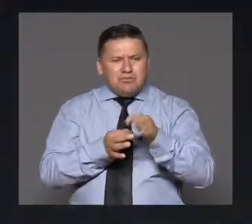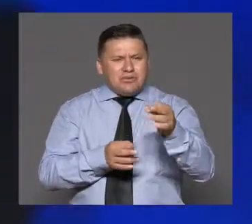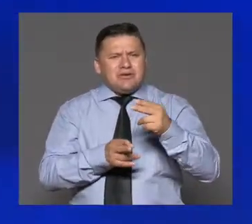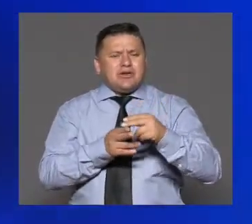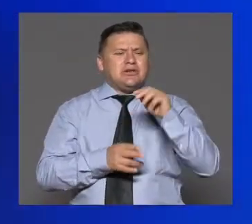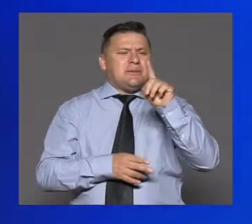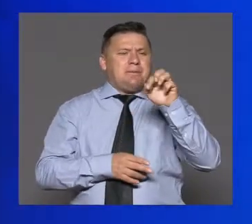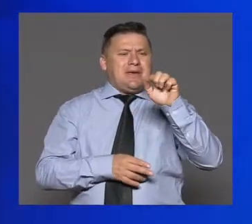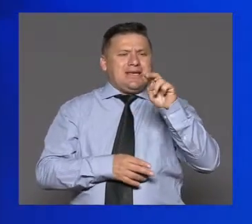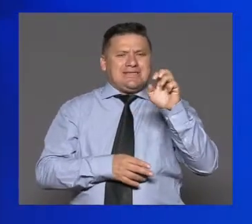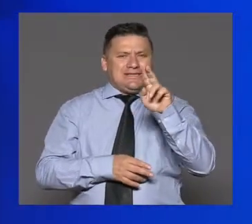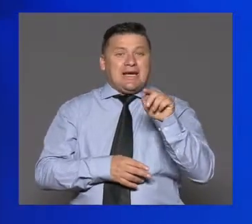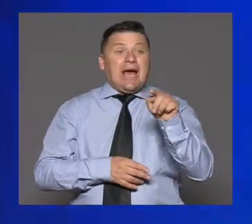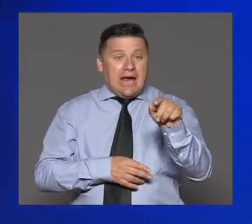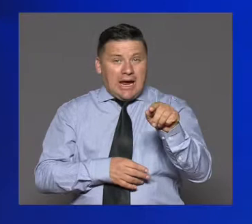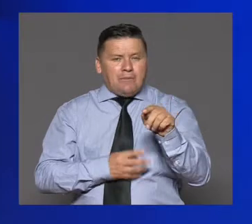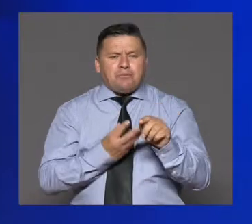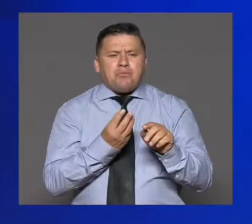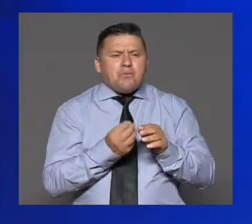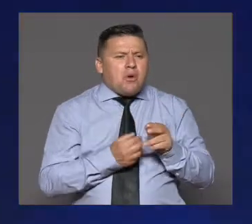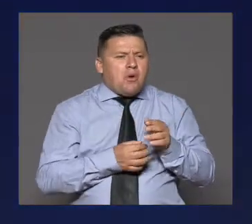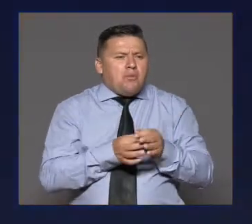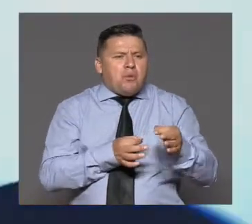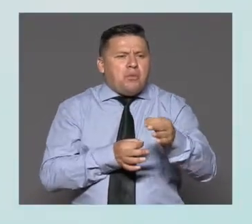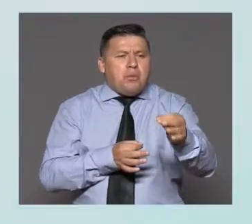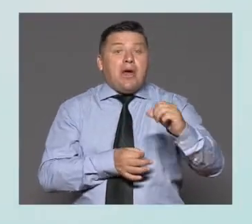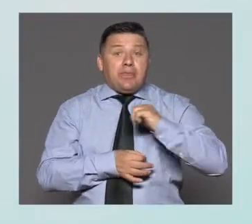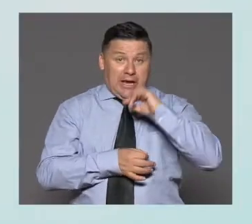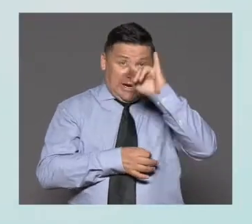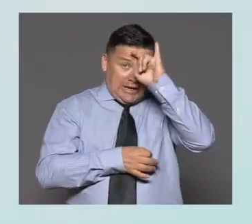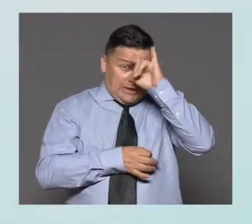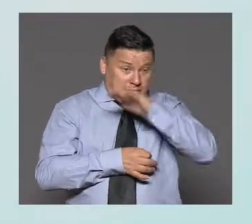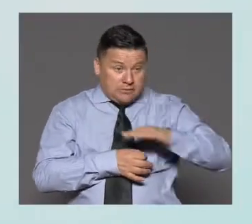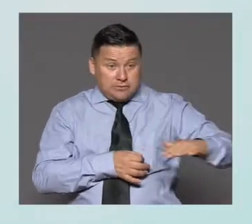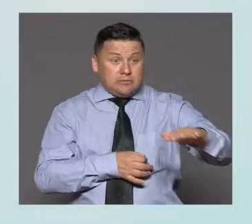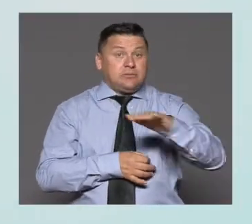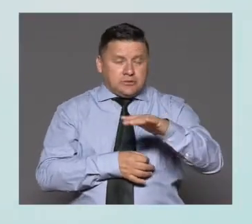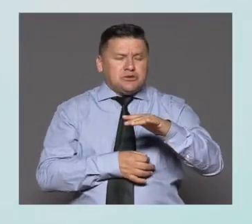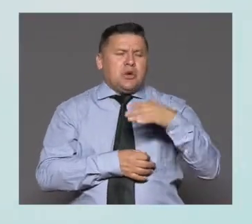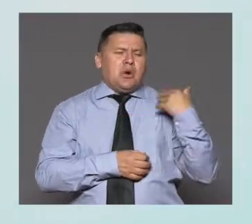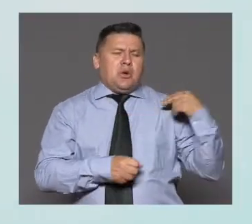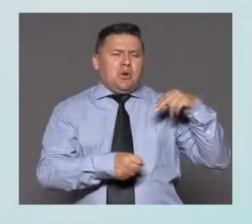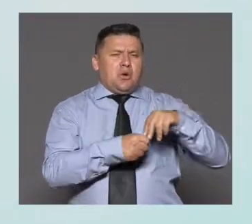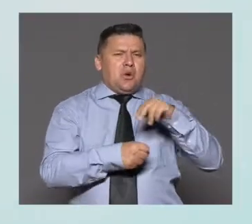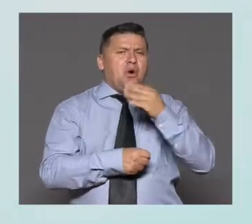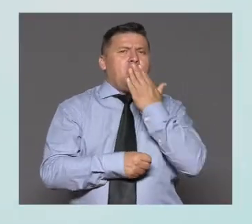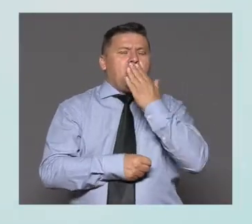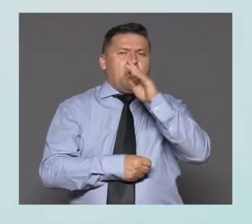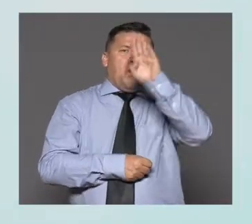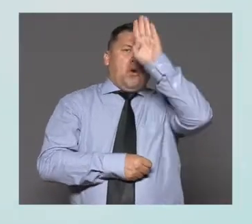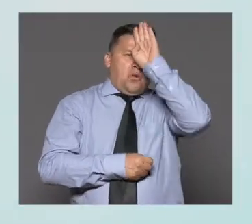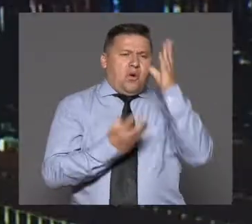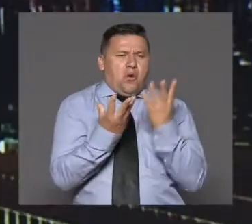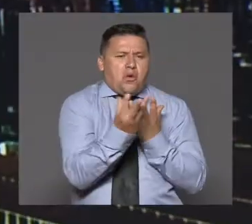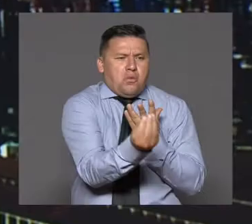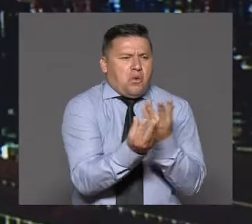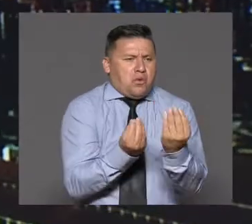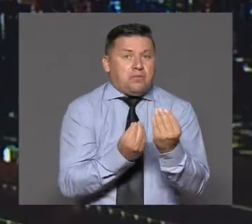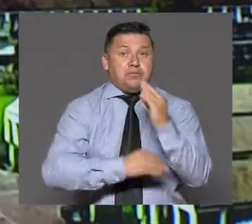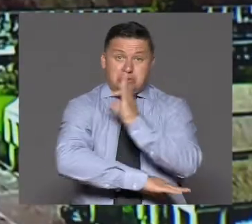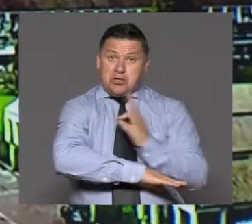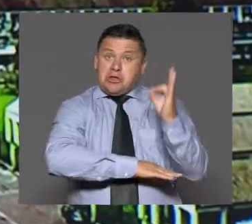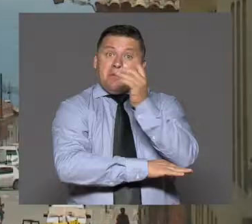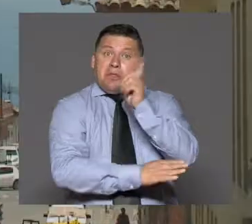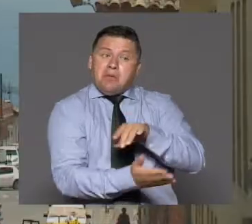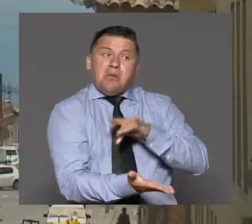Pirsa son los resguardos que tiene el municipio de Río Sucio, convirtiéndolo en un santuario de la raza indígena. Allí la ESAP también hace